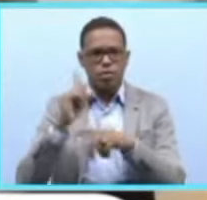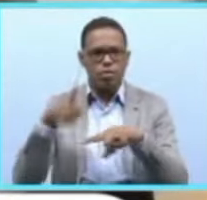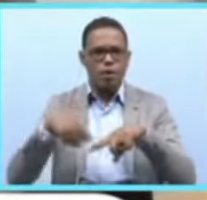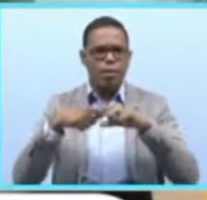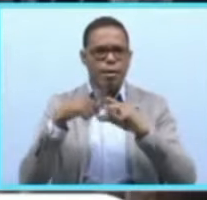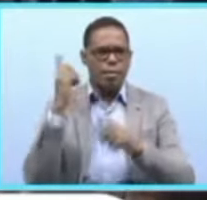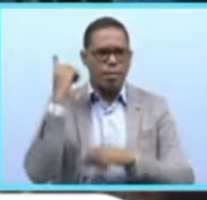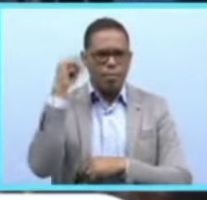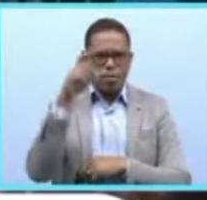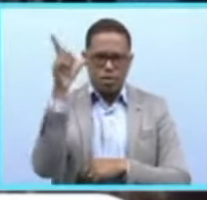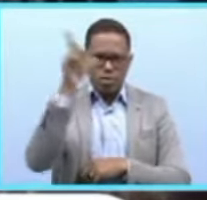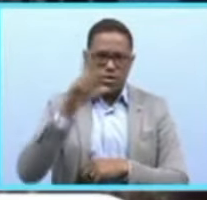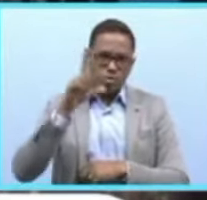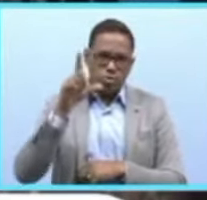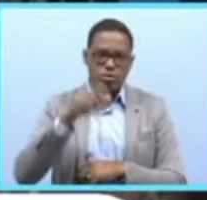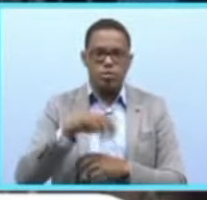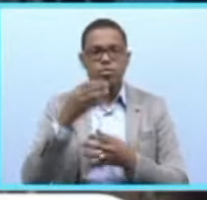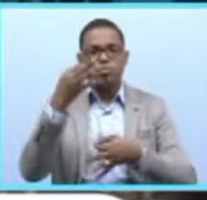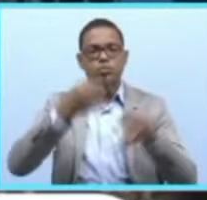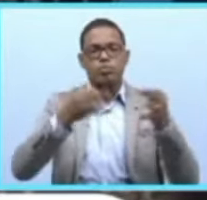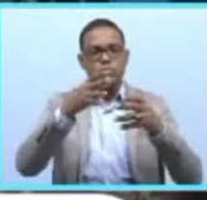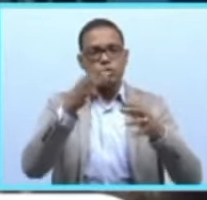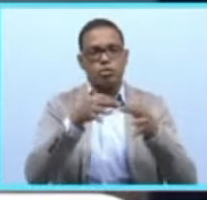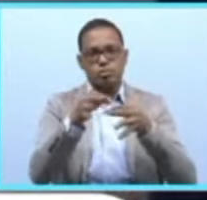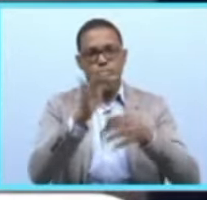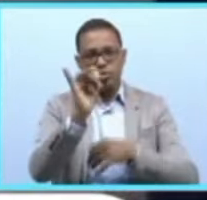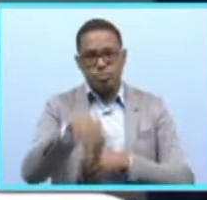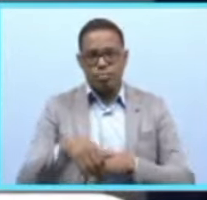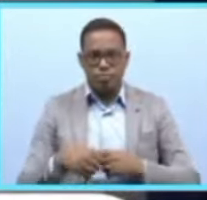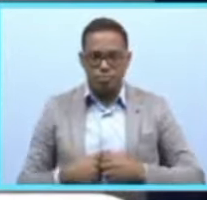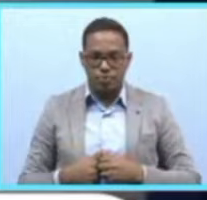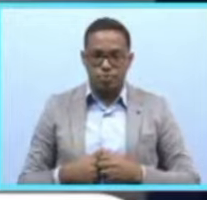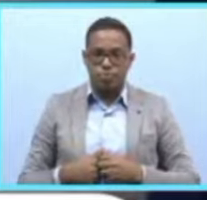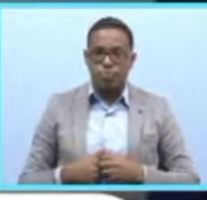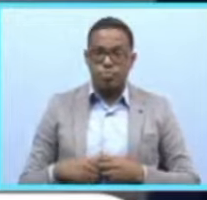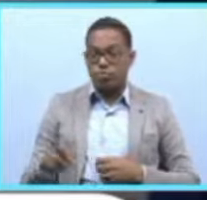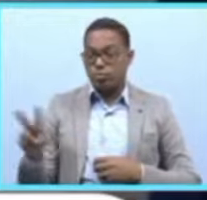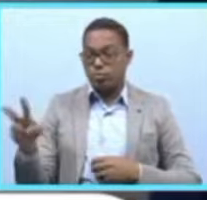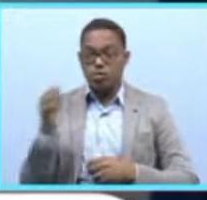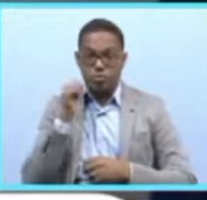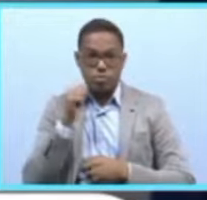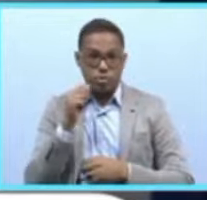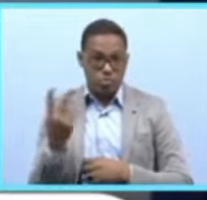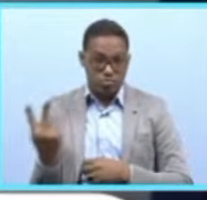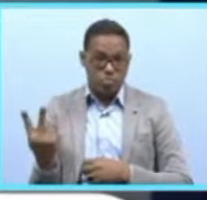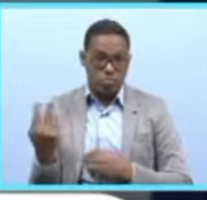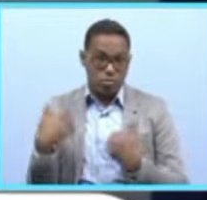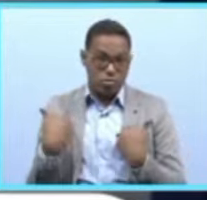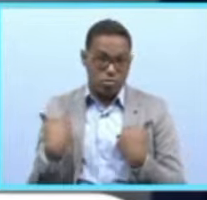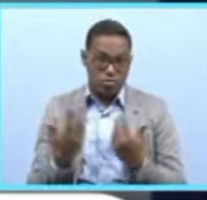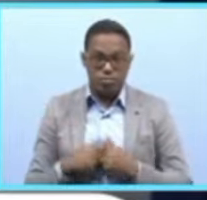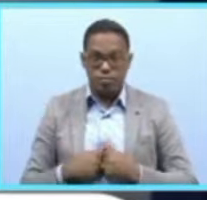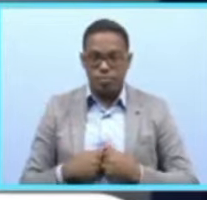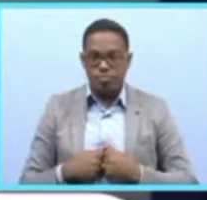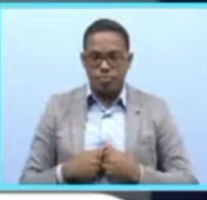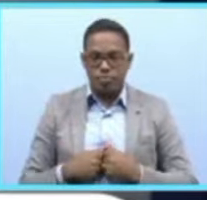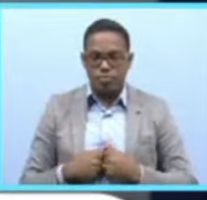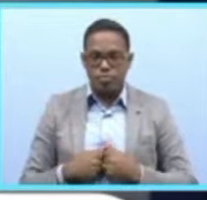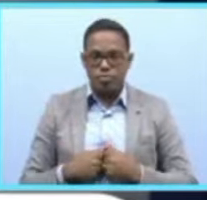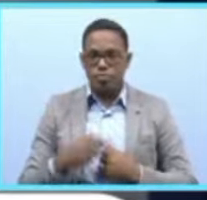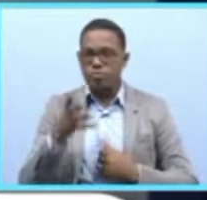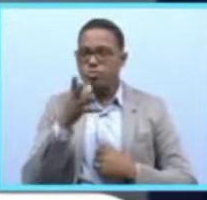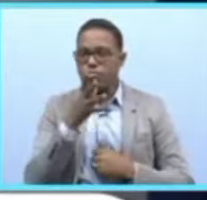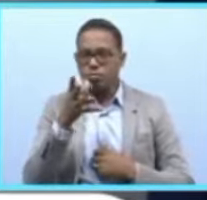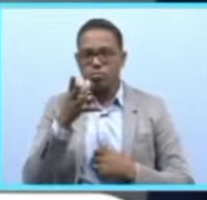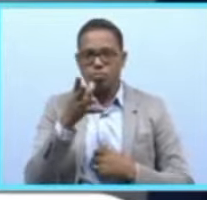el próximo lunes en el juzgado de instrucción de este municipio. De un lado están dos jóvenes que pusieron las madres de ella la denuncia